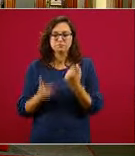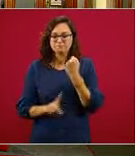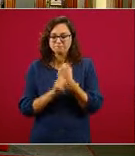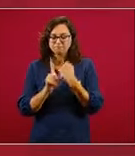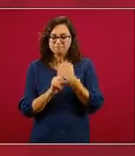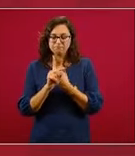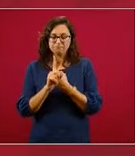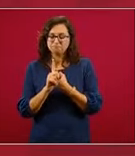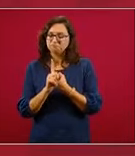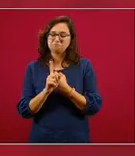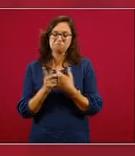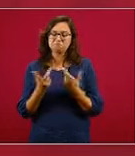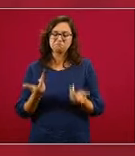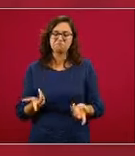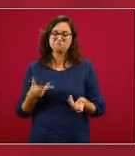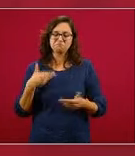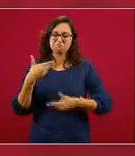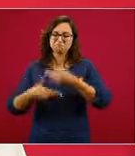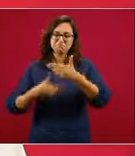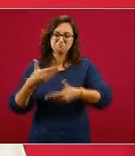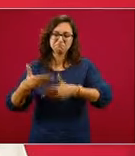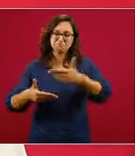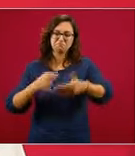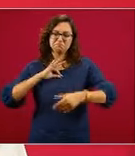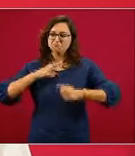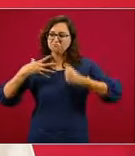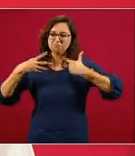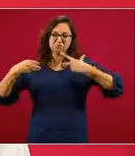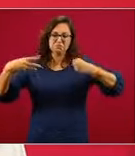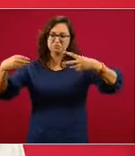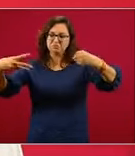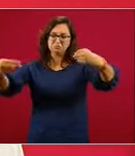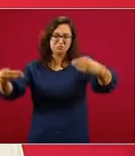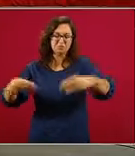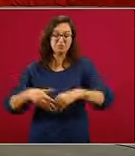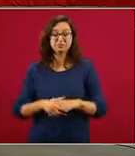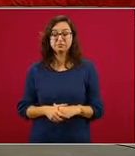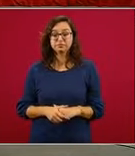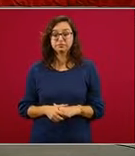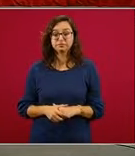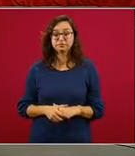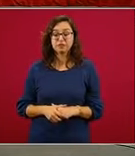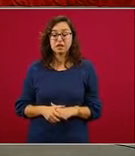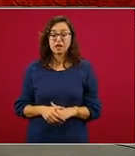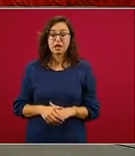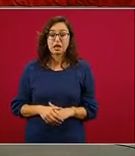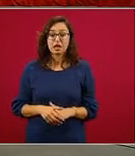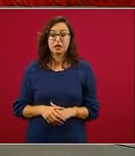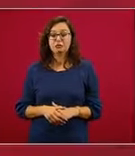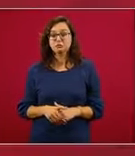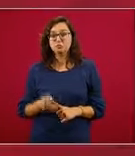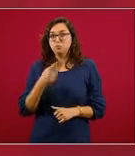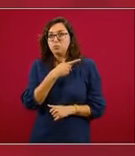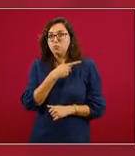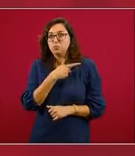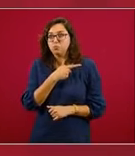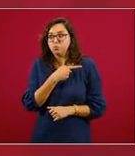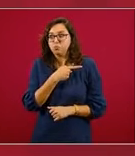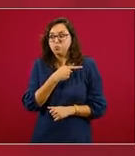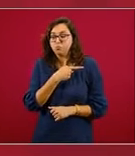problemas que esta enfermedad infecciosa produce. No hay un riesgo intrínseco específico en donde una